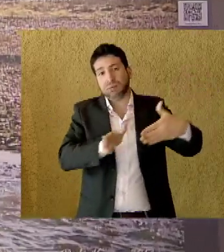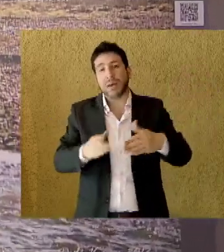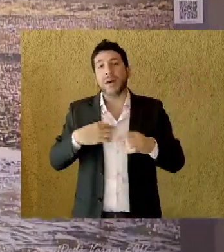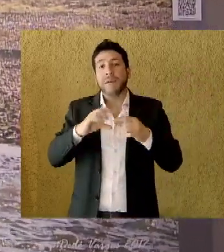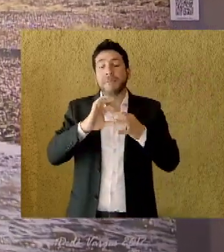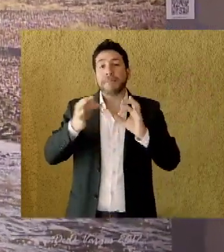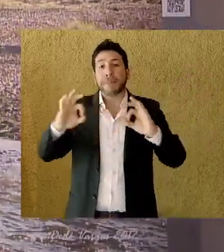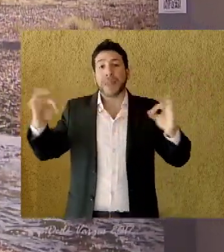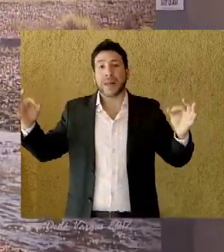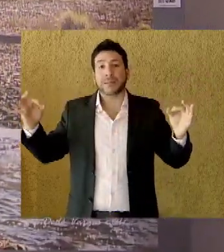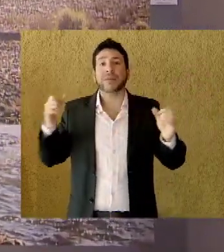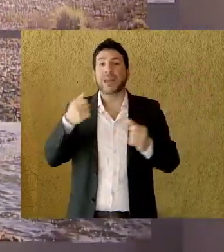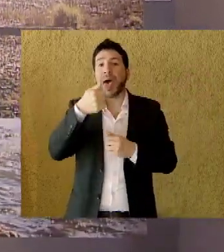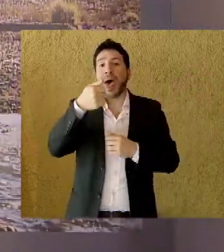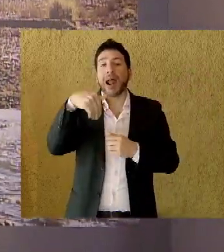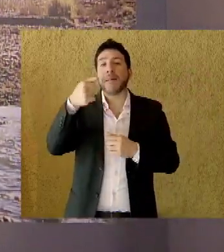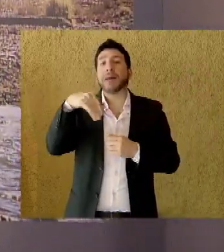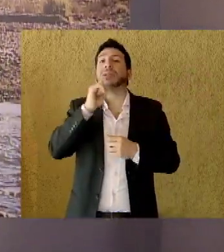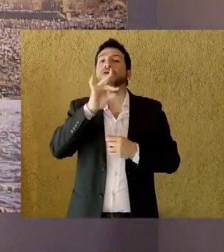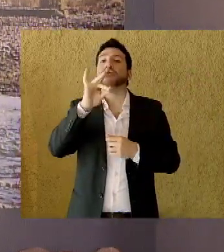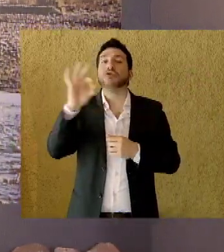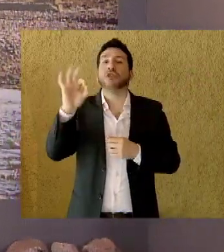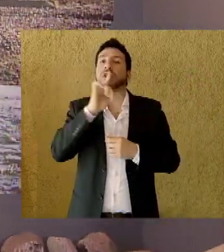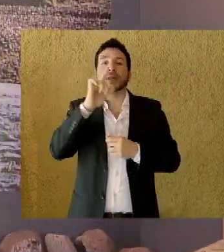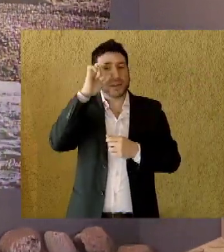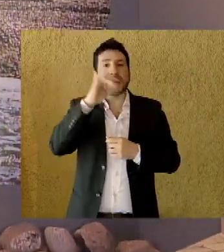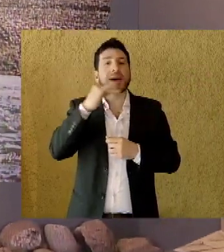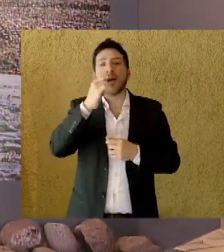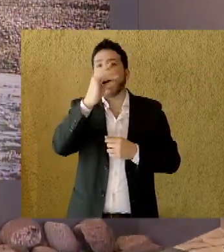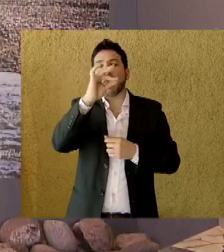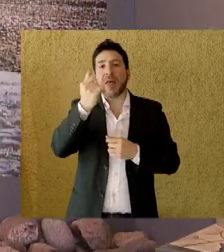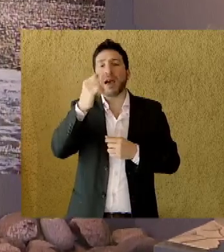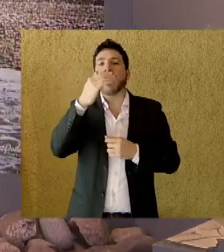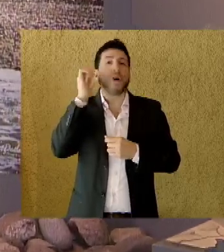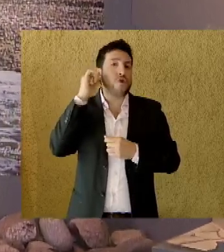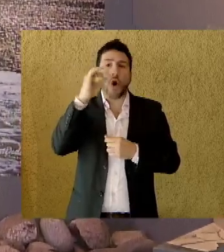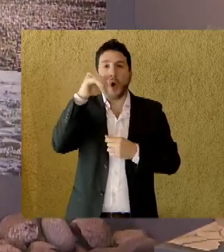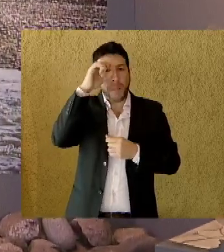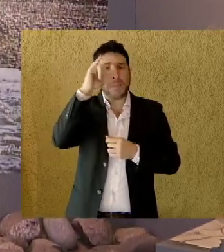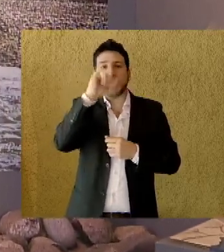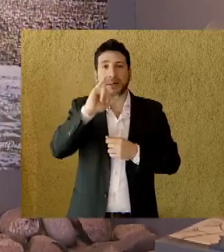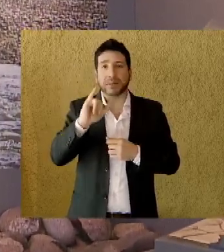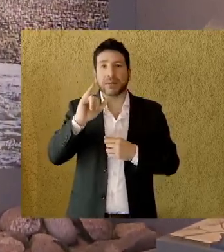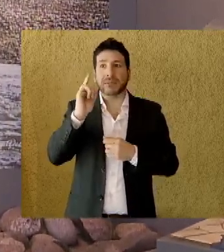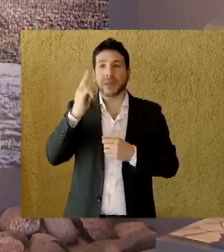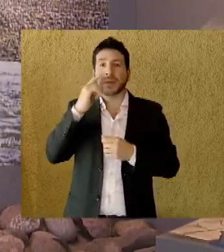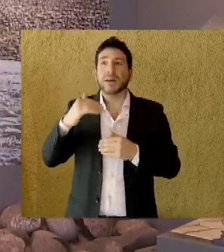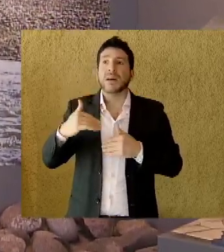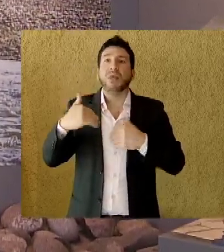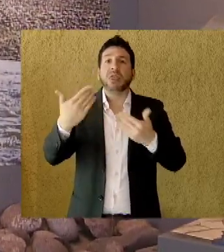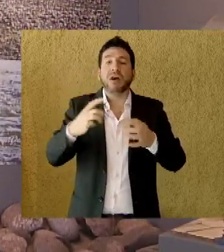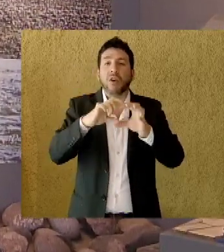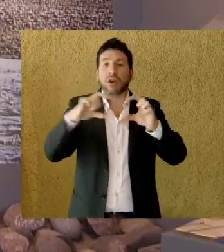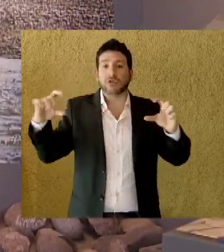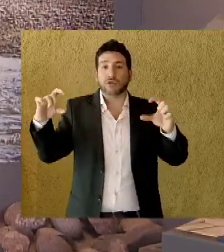inspiradora de Armando Tejada Gómez, ni más ni menos, dedicada a toda la producción que existe en nuestra provincia a partir